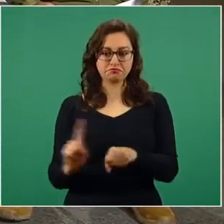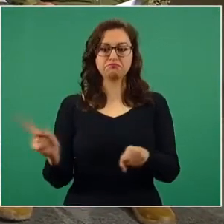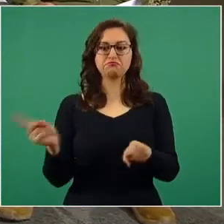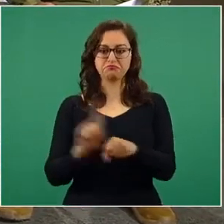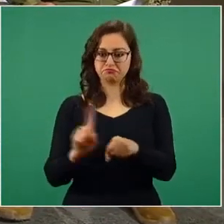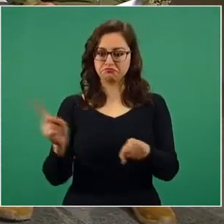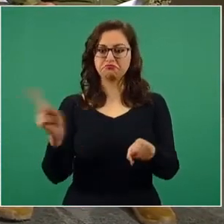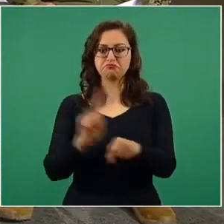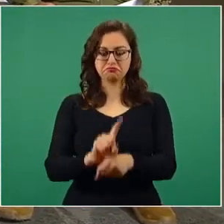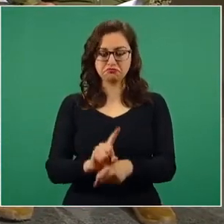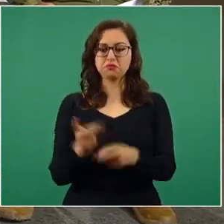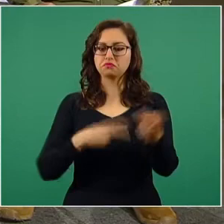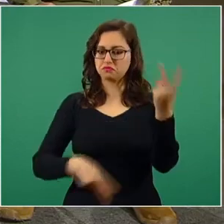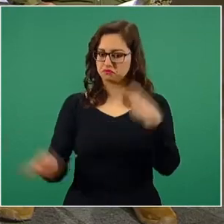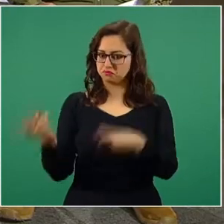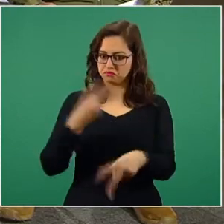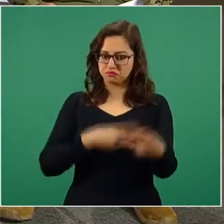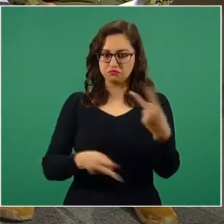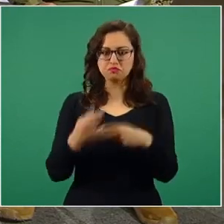está